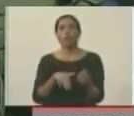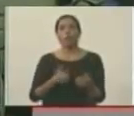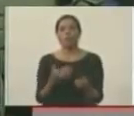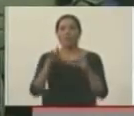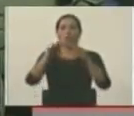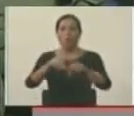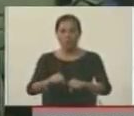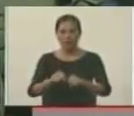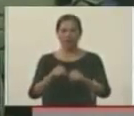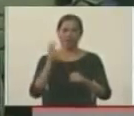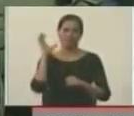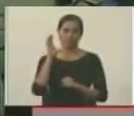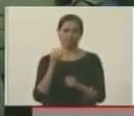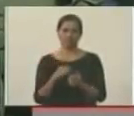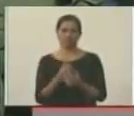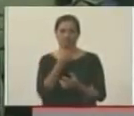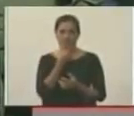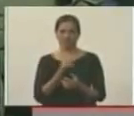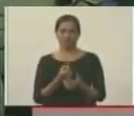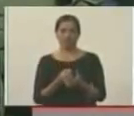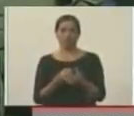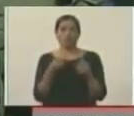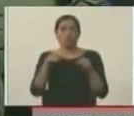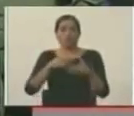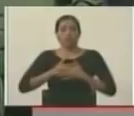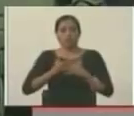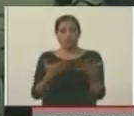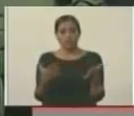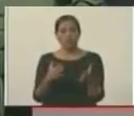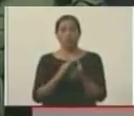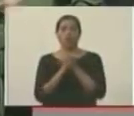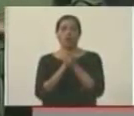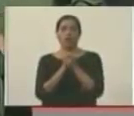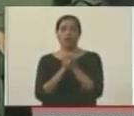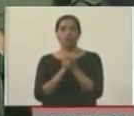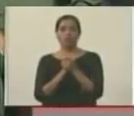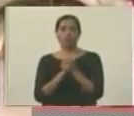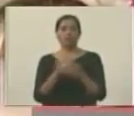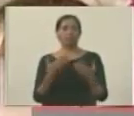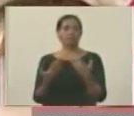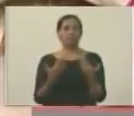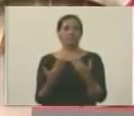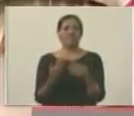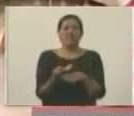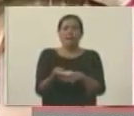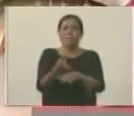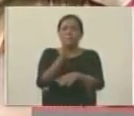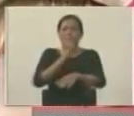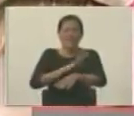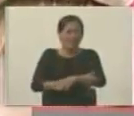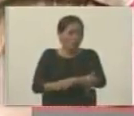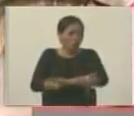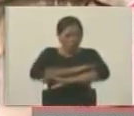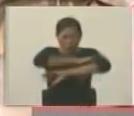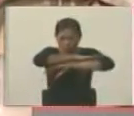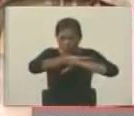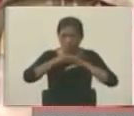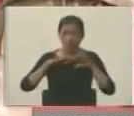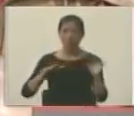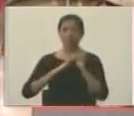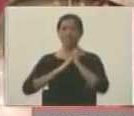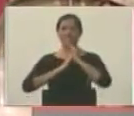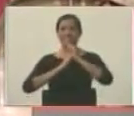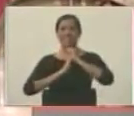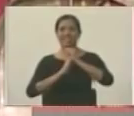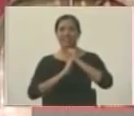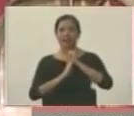país. Y todo esto se está dando con la complicidad de la peor liderazgo, de la